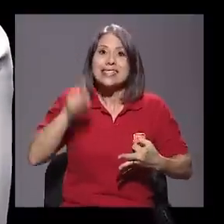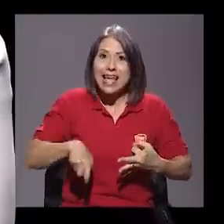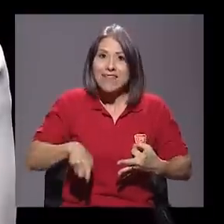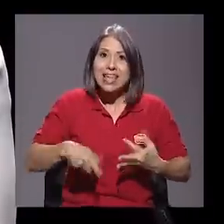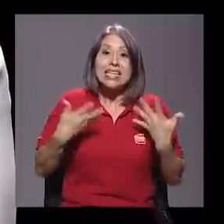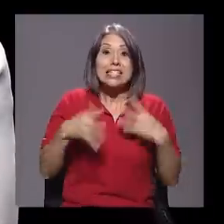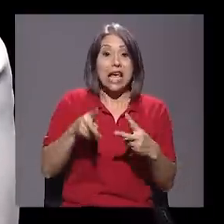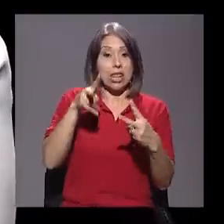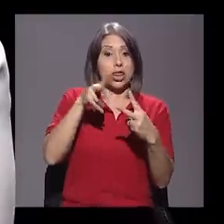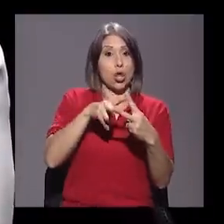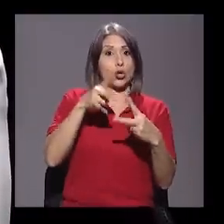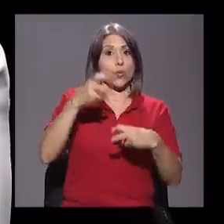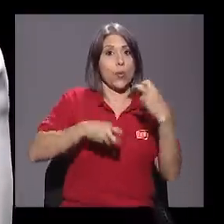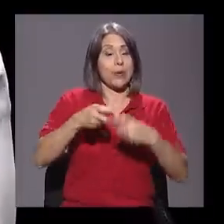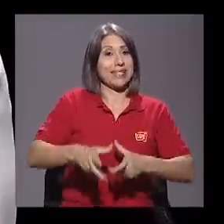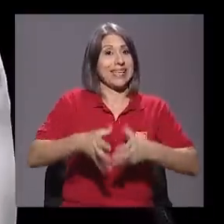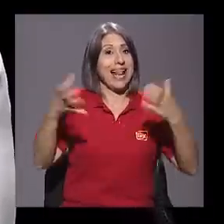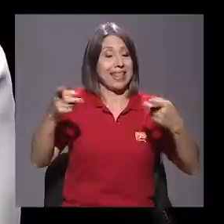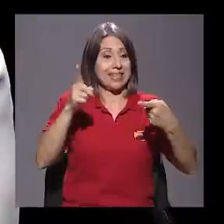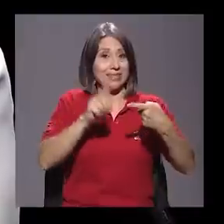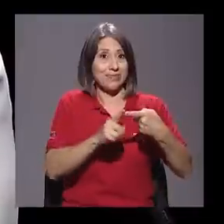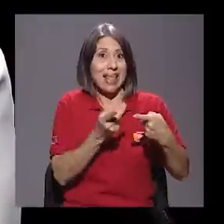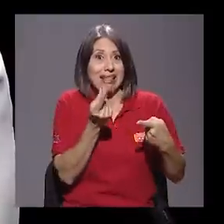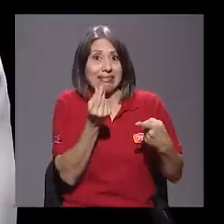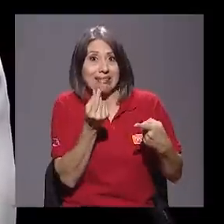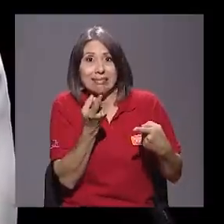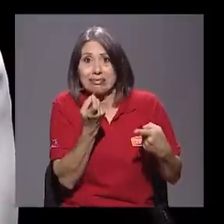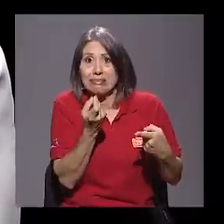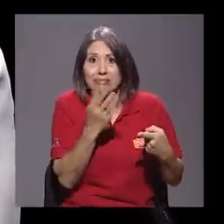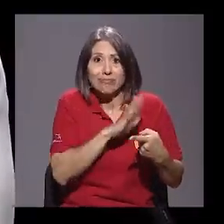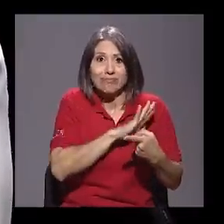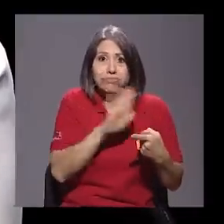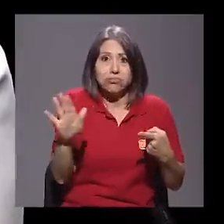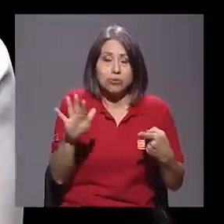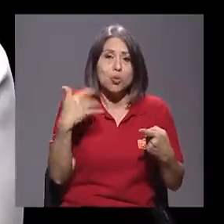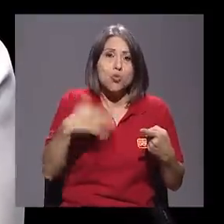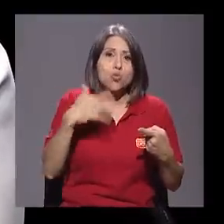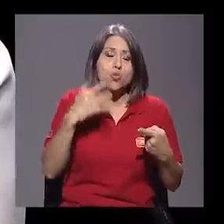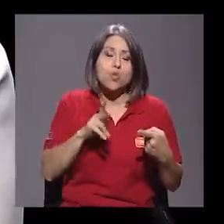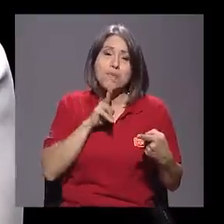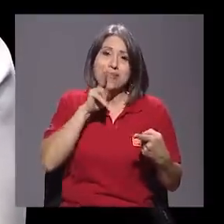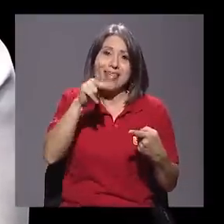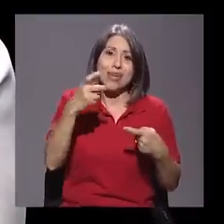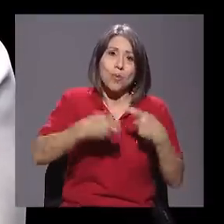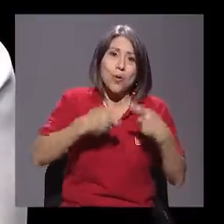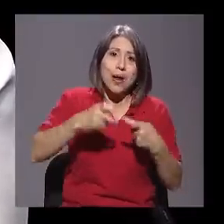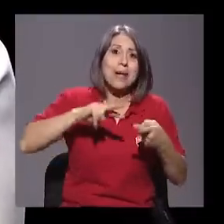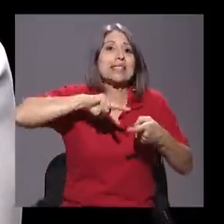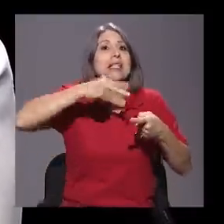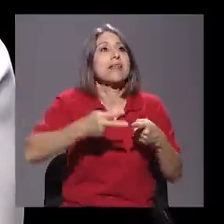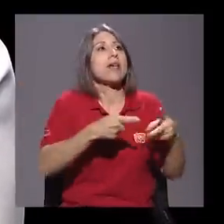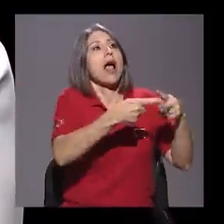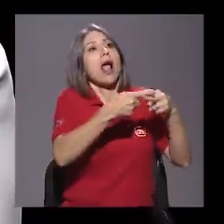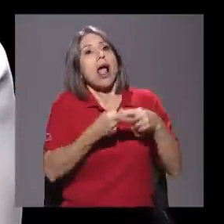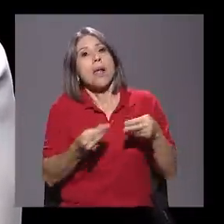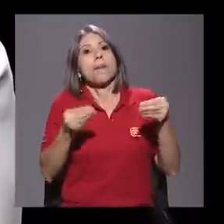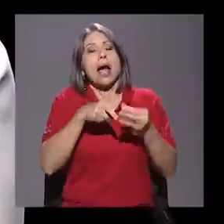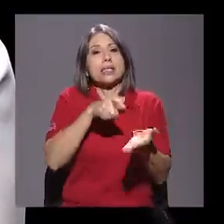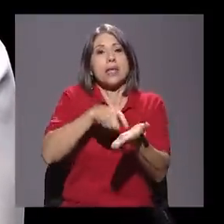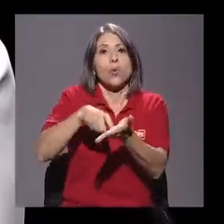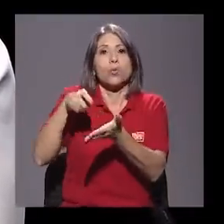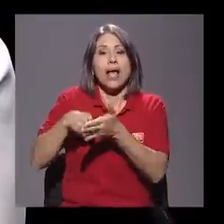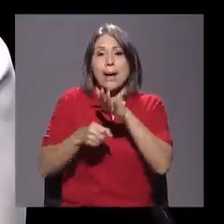dos grandes problemas. El déficit financiero del Estado, que es un verdadero problema, implica más deuda y eso presiona a todos los